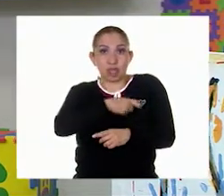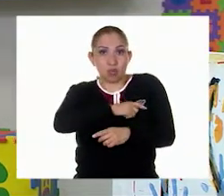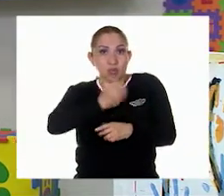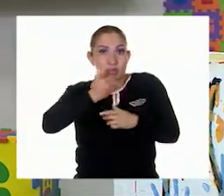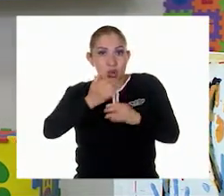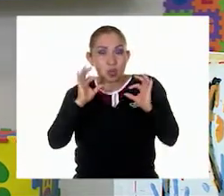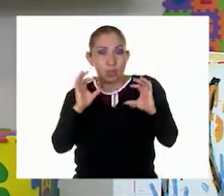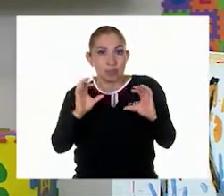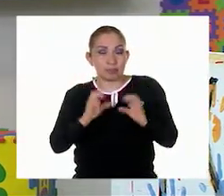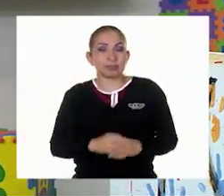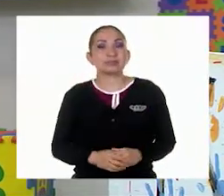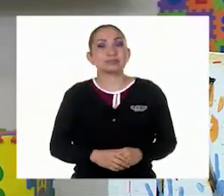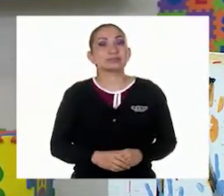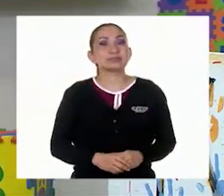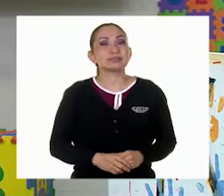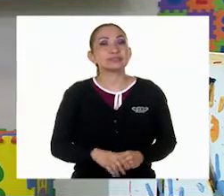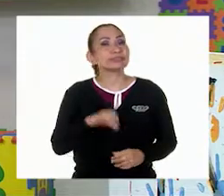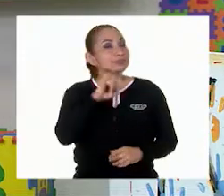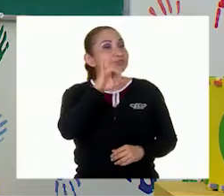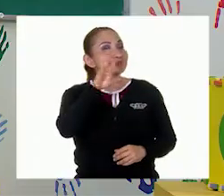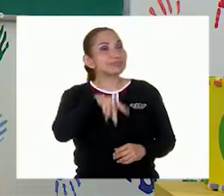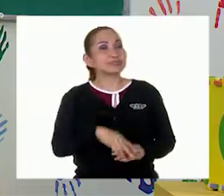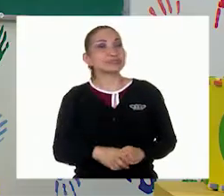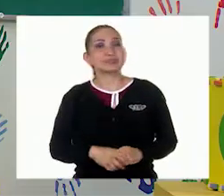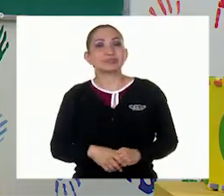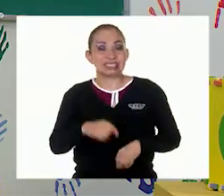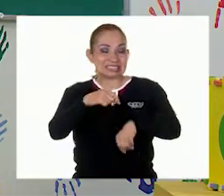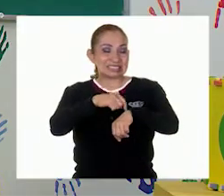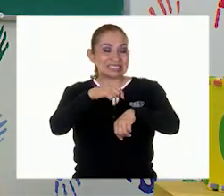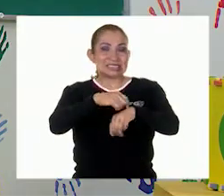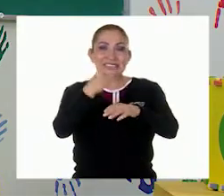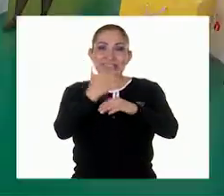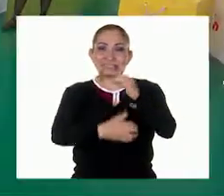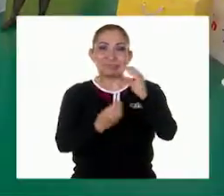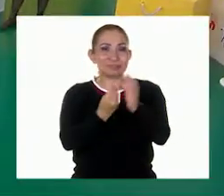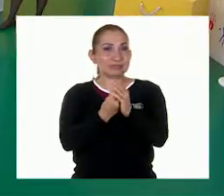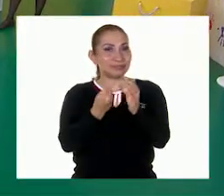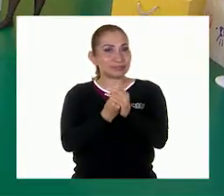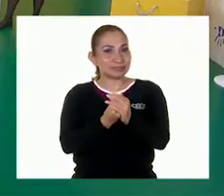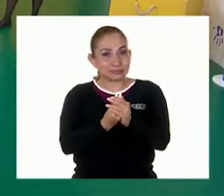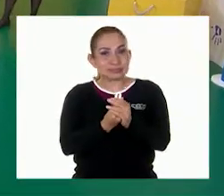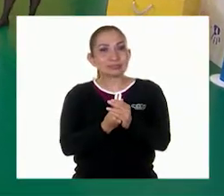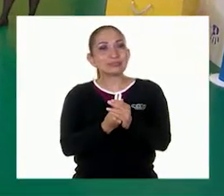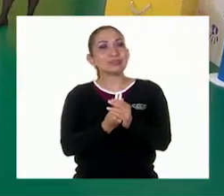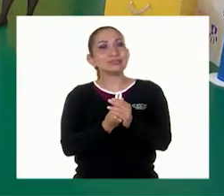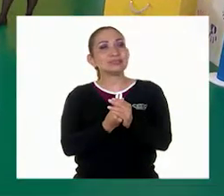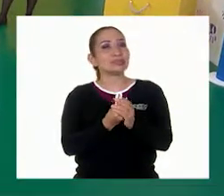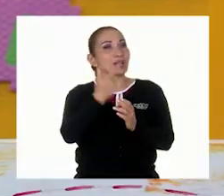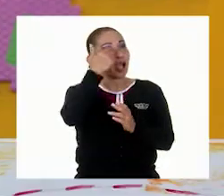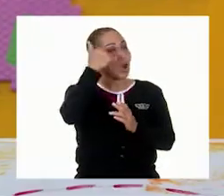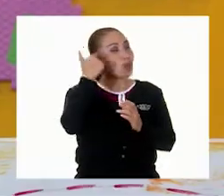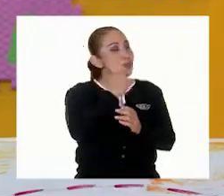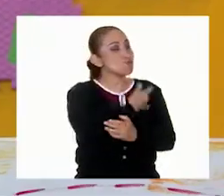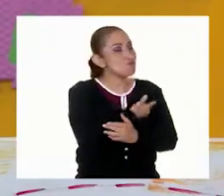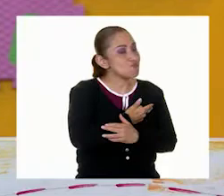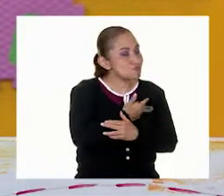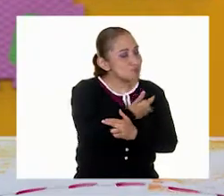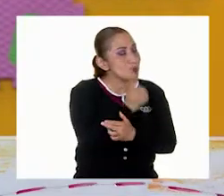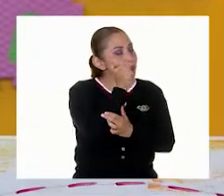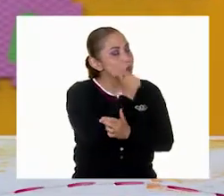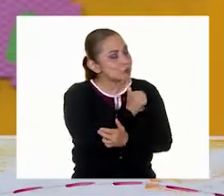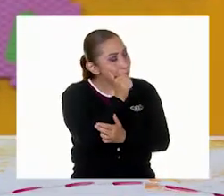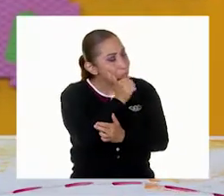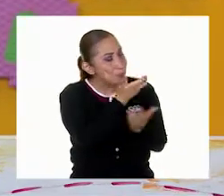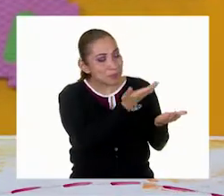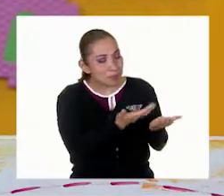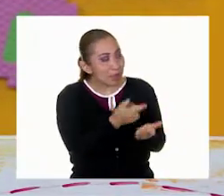sano. ¿Verdad? Así es. Pues se nos terminó la clase del día de hoy. Gloria, un placer, como siempre,